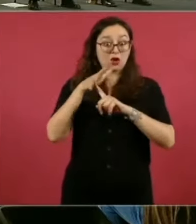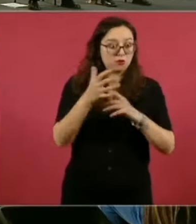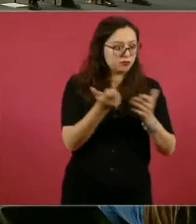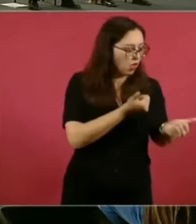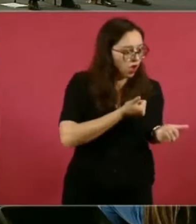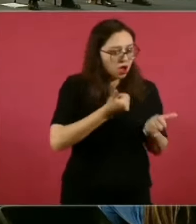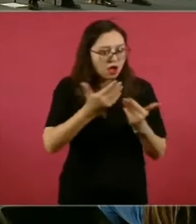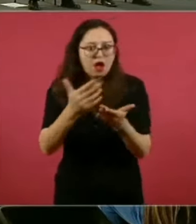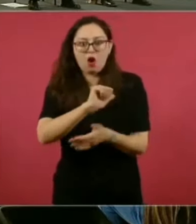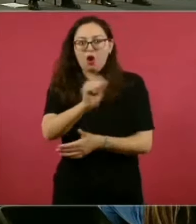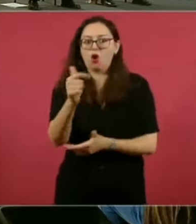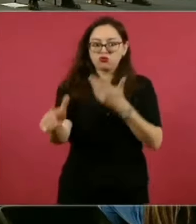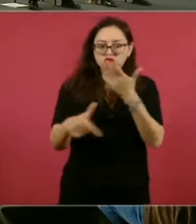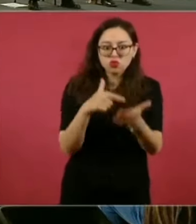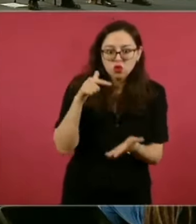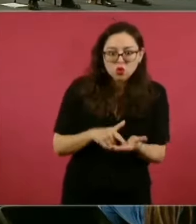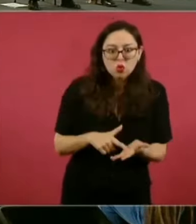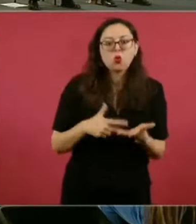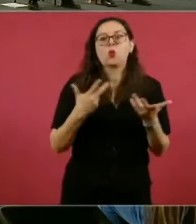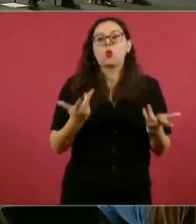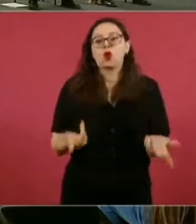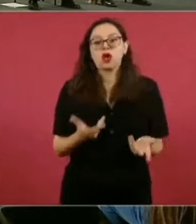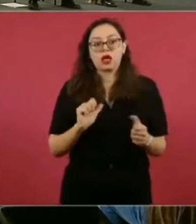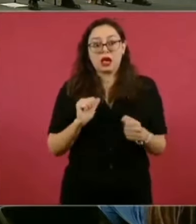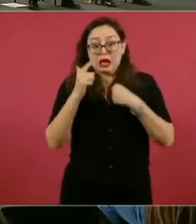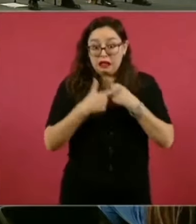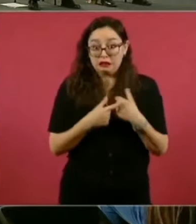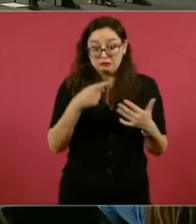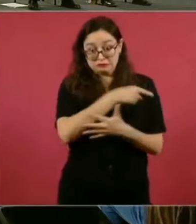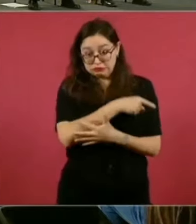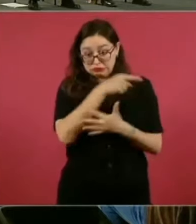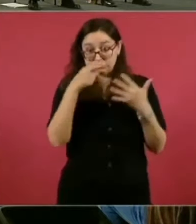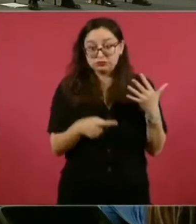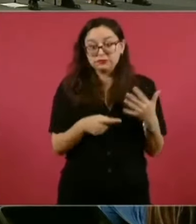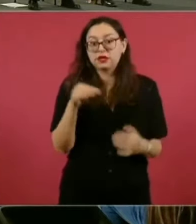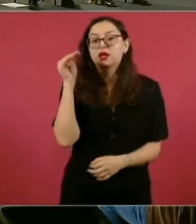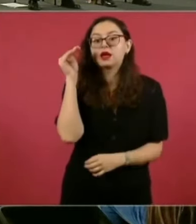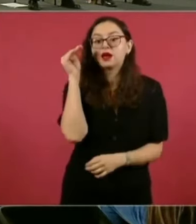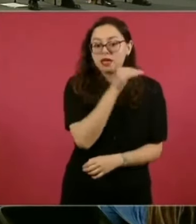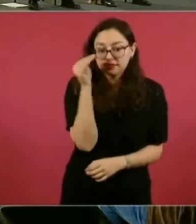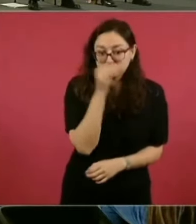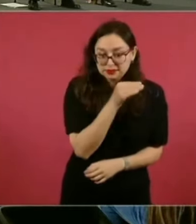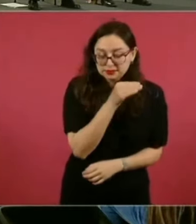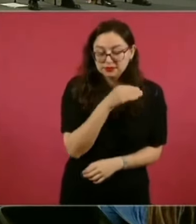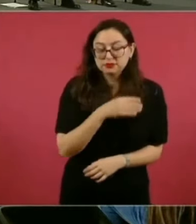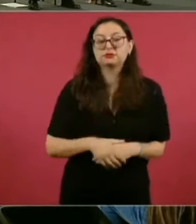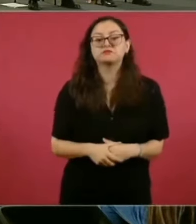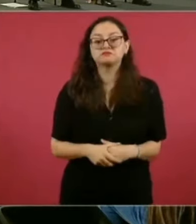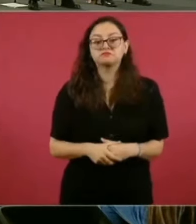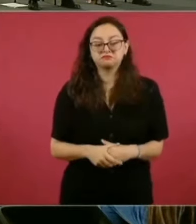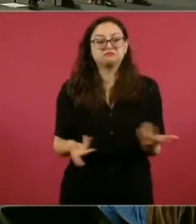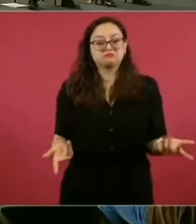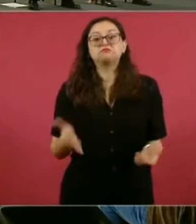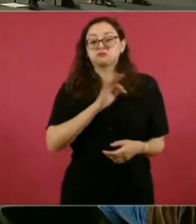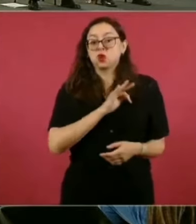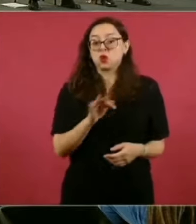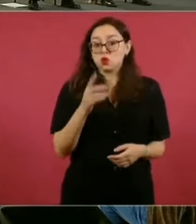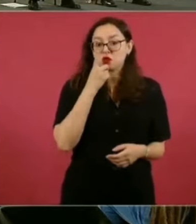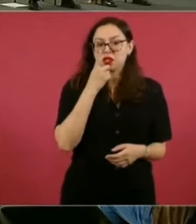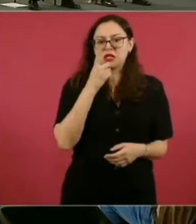para llevarlo a un hospital de mayor resolutividad, es gratuito. Y esto lo decimos aquí en México como si fuera